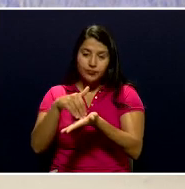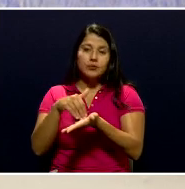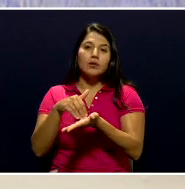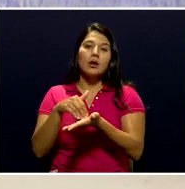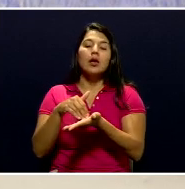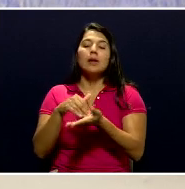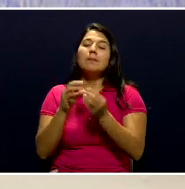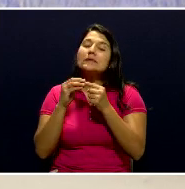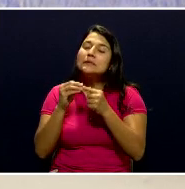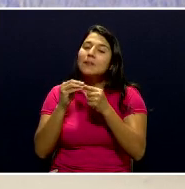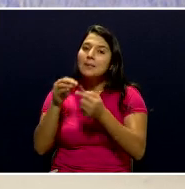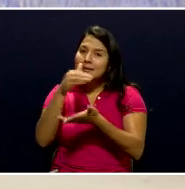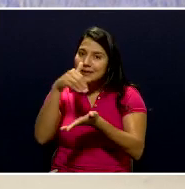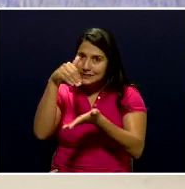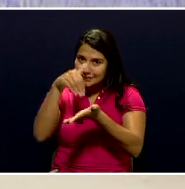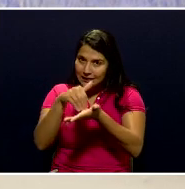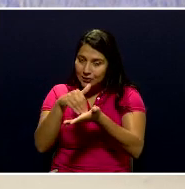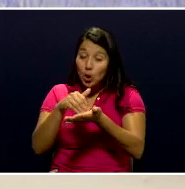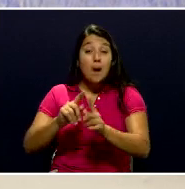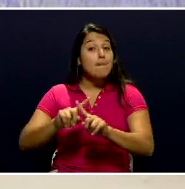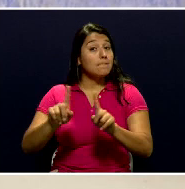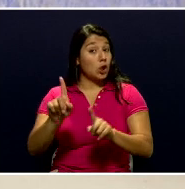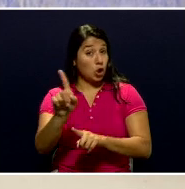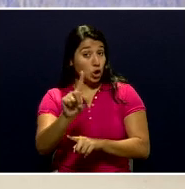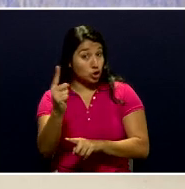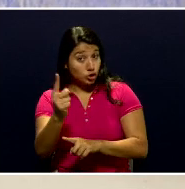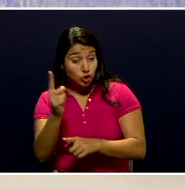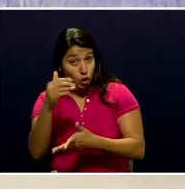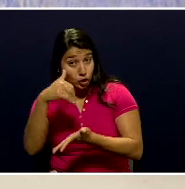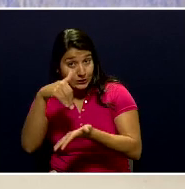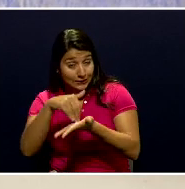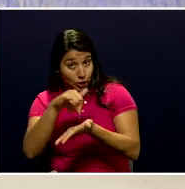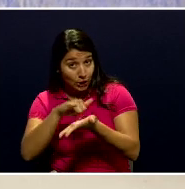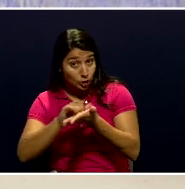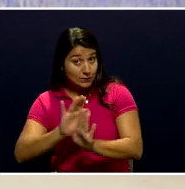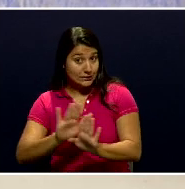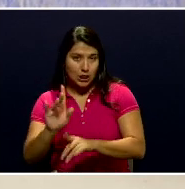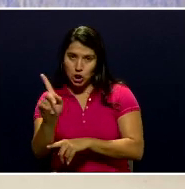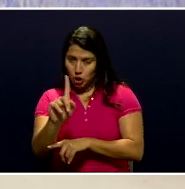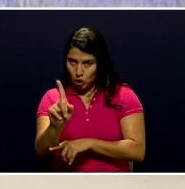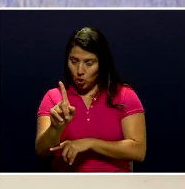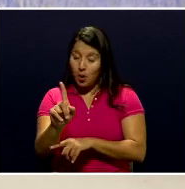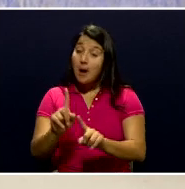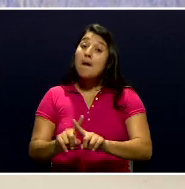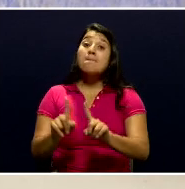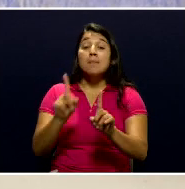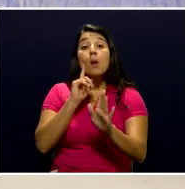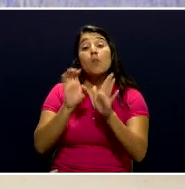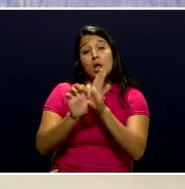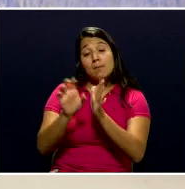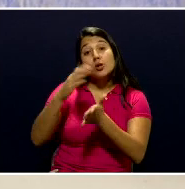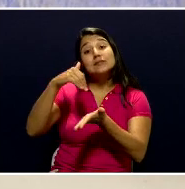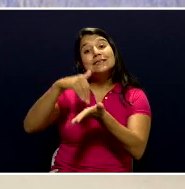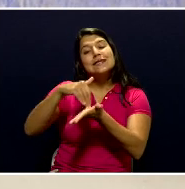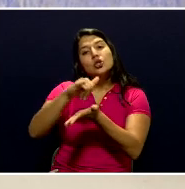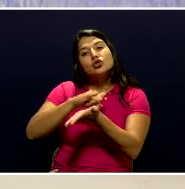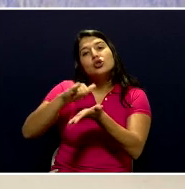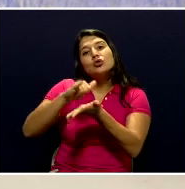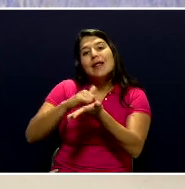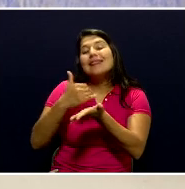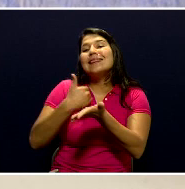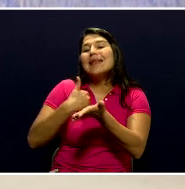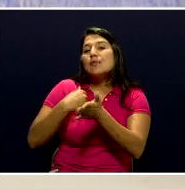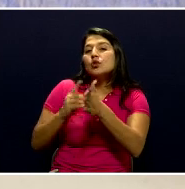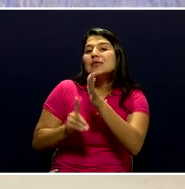del Valle Central, aunque esto no es exclusivo del Valle Central, tenemos este desarrollo